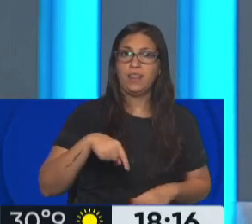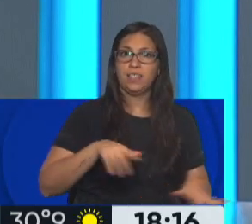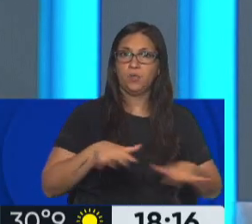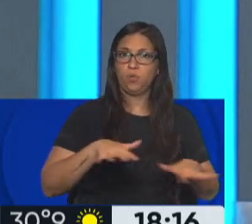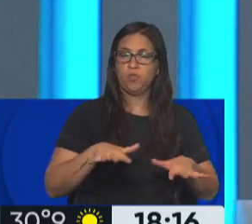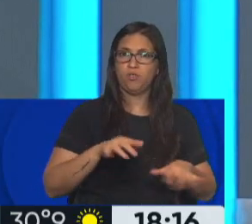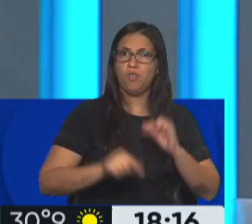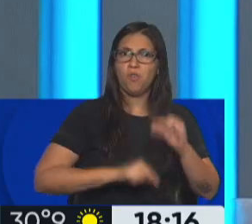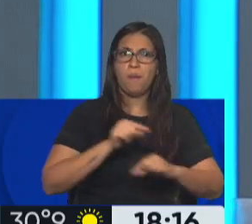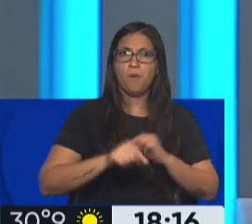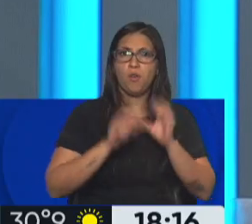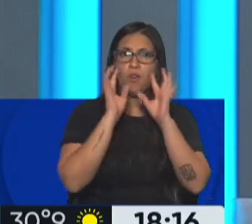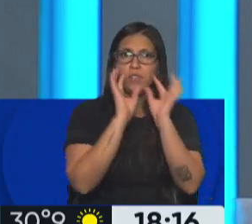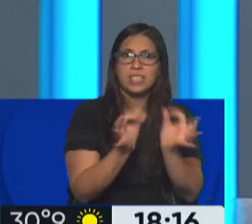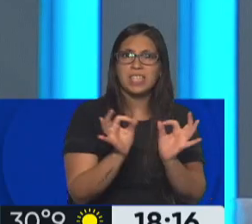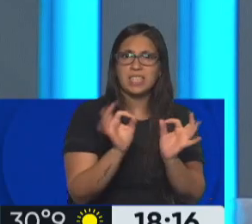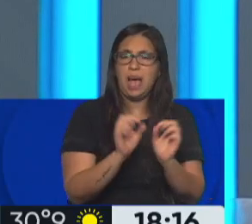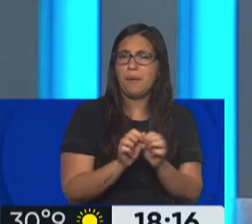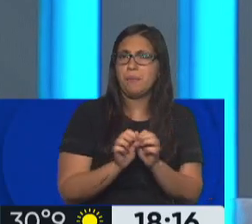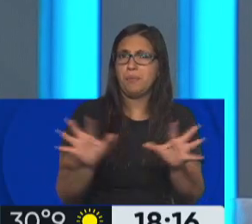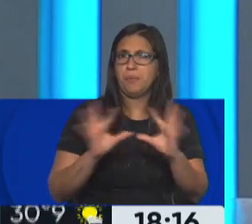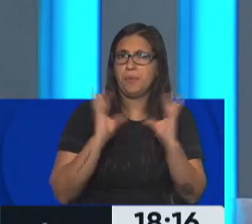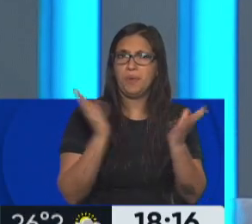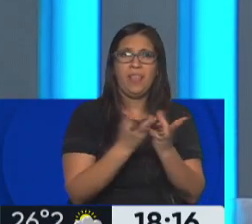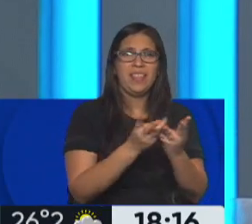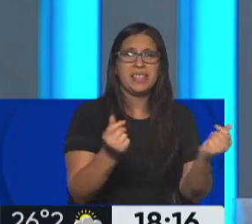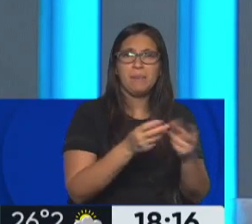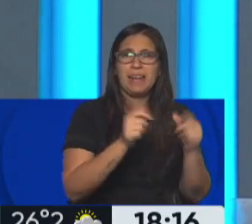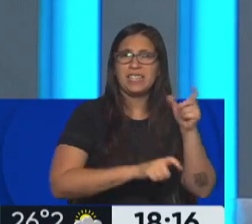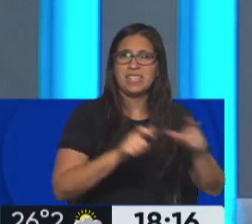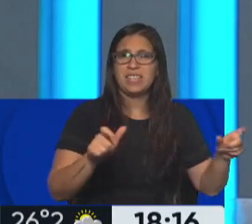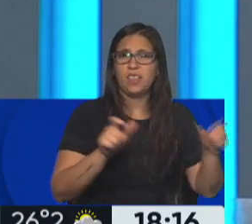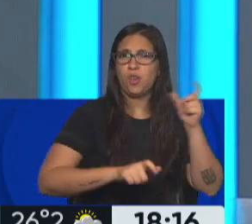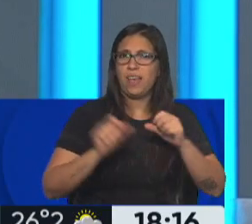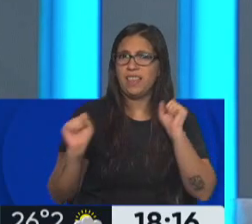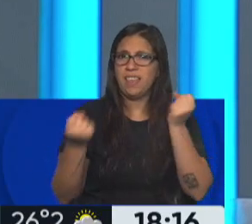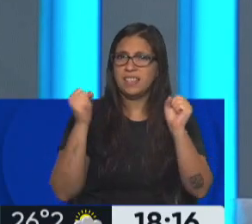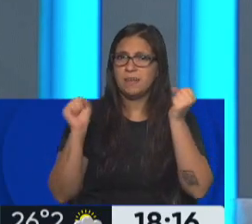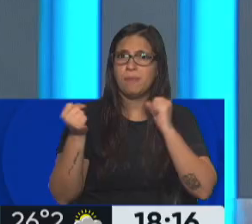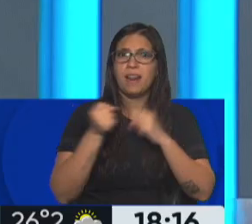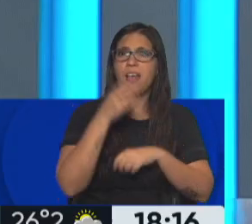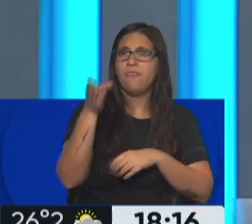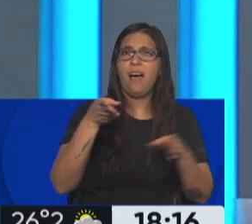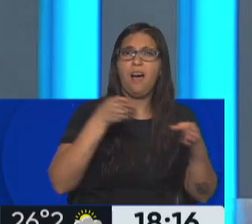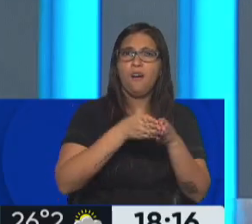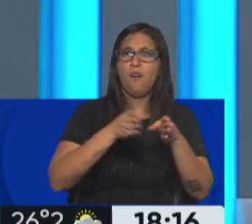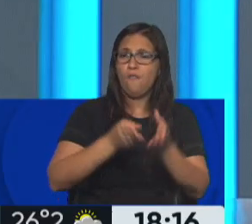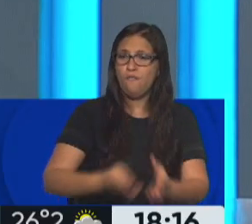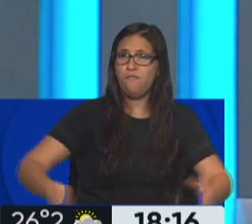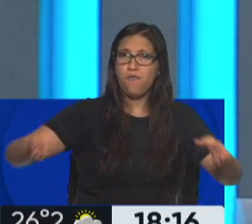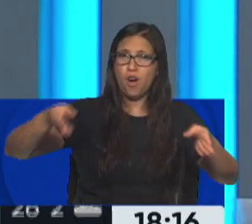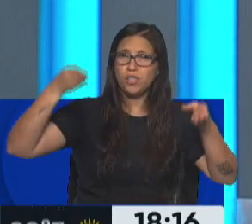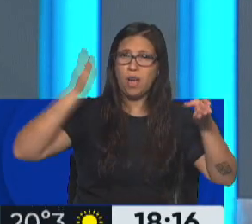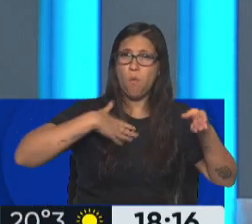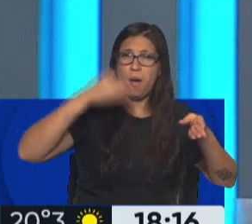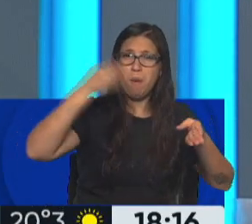están conociendo, tanto de las cárceles, bueno, 100.000 desaparecidos, la gente desesperada yendo incluso a las fosas comunes, buscando a sus